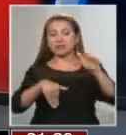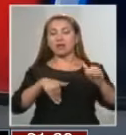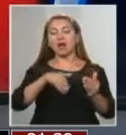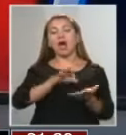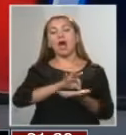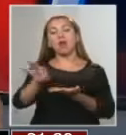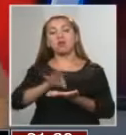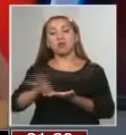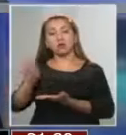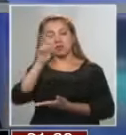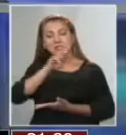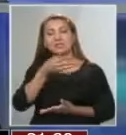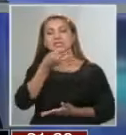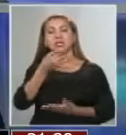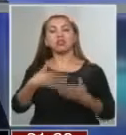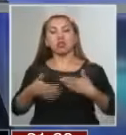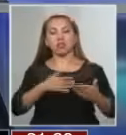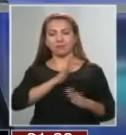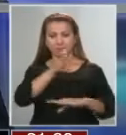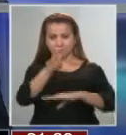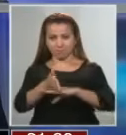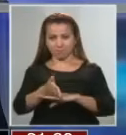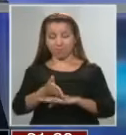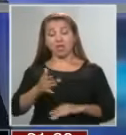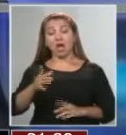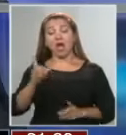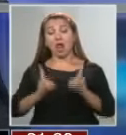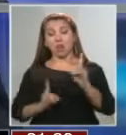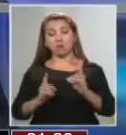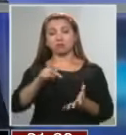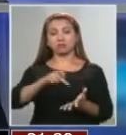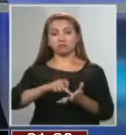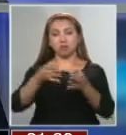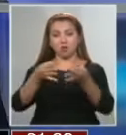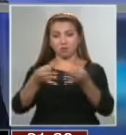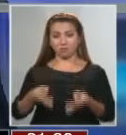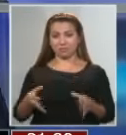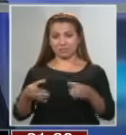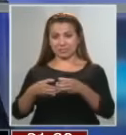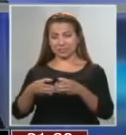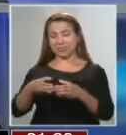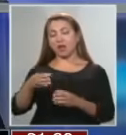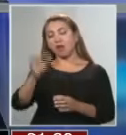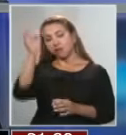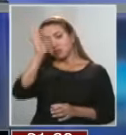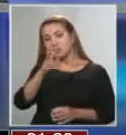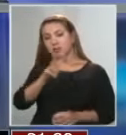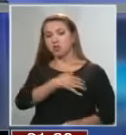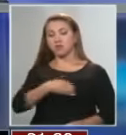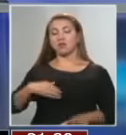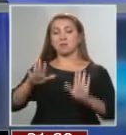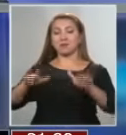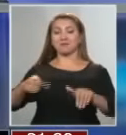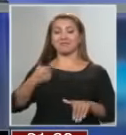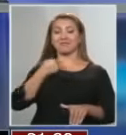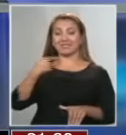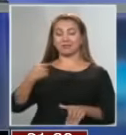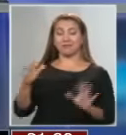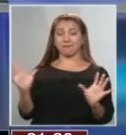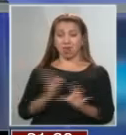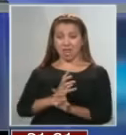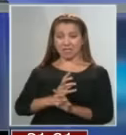revelar el destino del viaje. Incluso parlamentarios oficialistas, funcionarios de gobierno y las propias víctimas de la violencia